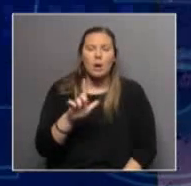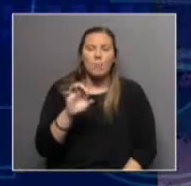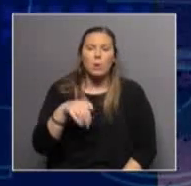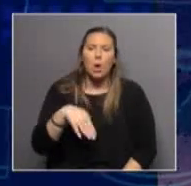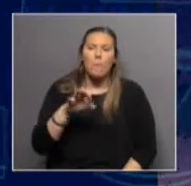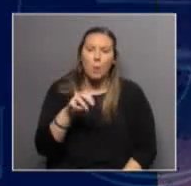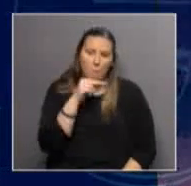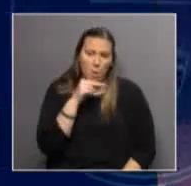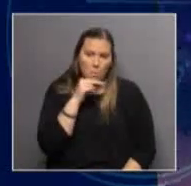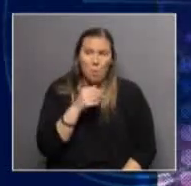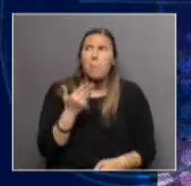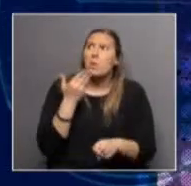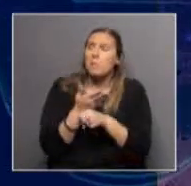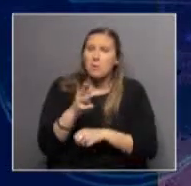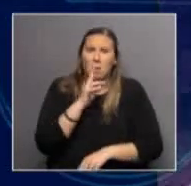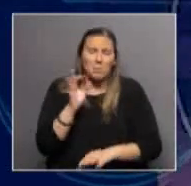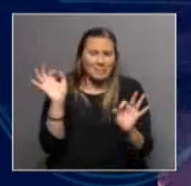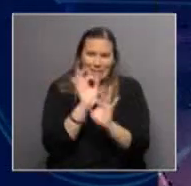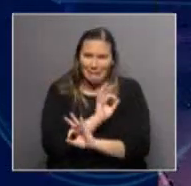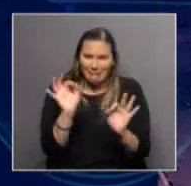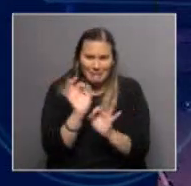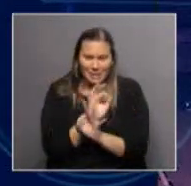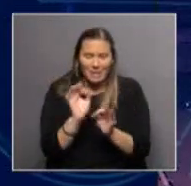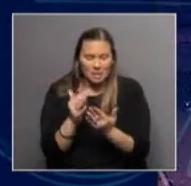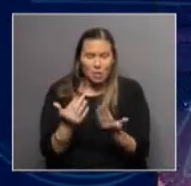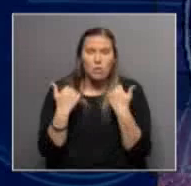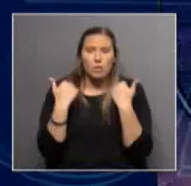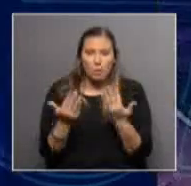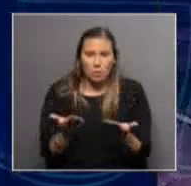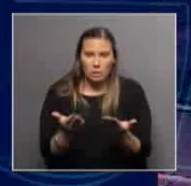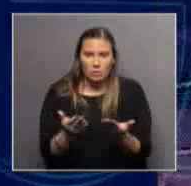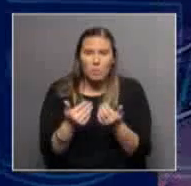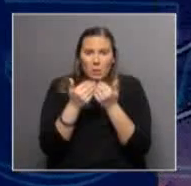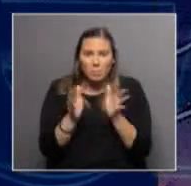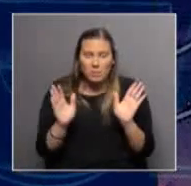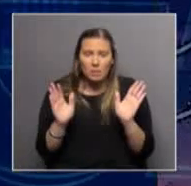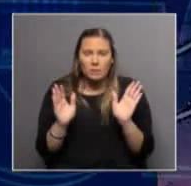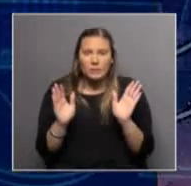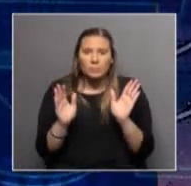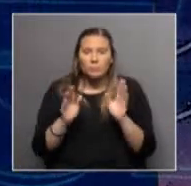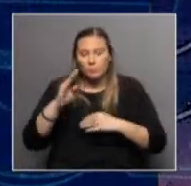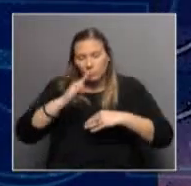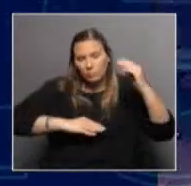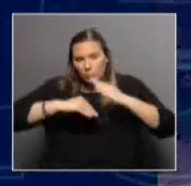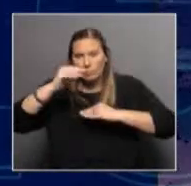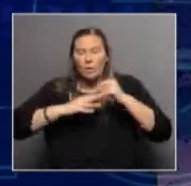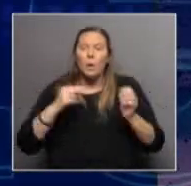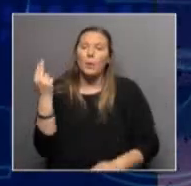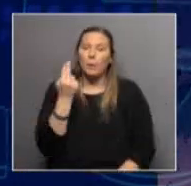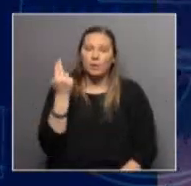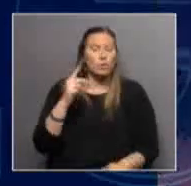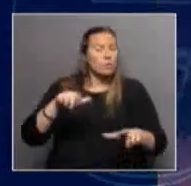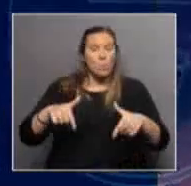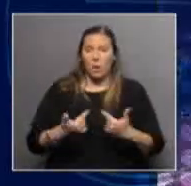Pedimos respuesta y no tenemos. Las donaciones sería para empezar a hacer, edificar un baño, que no hay